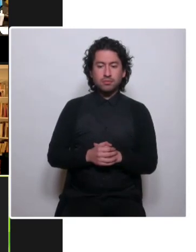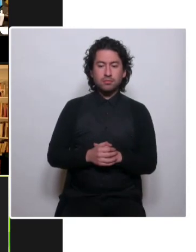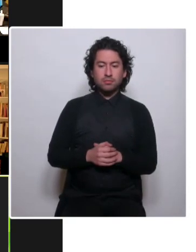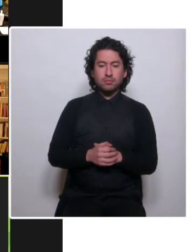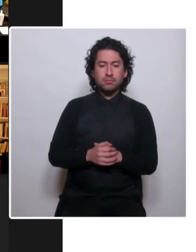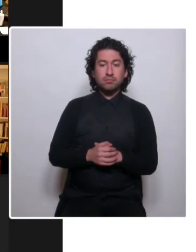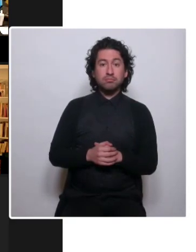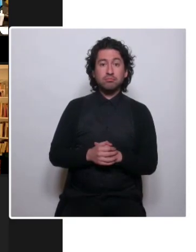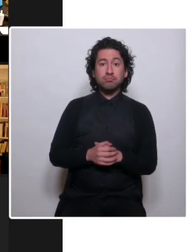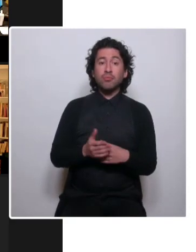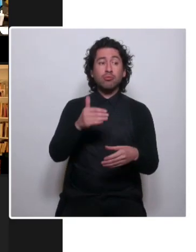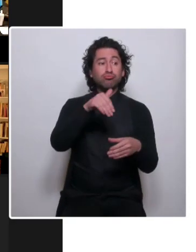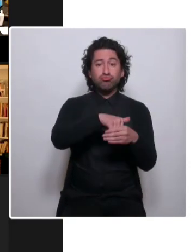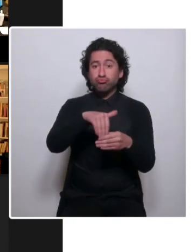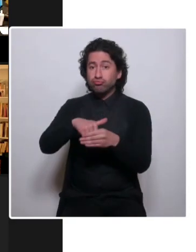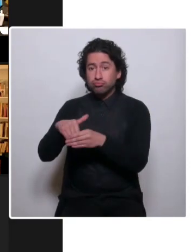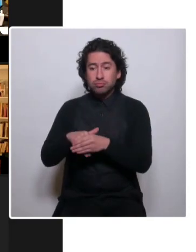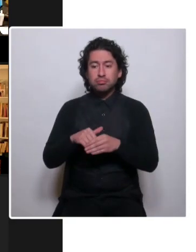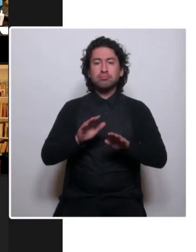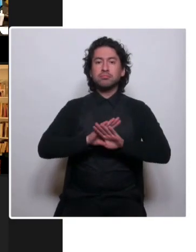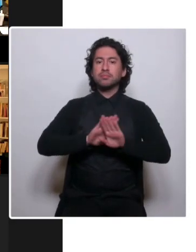Muy bien, terminada la votación.